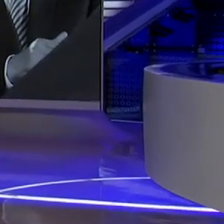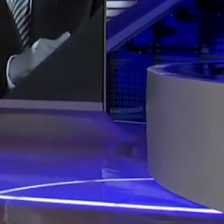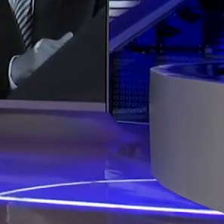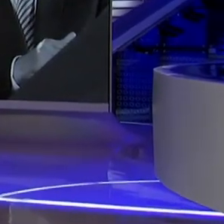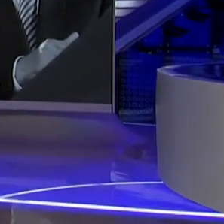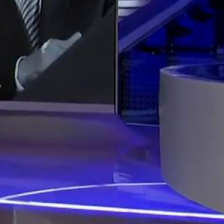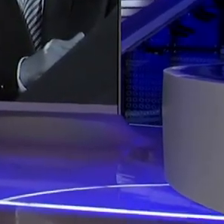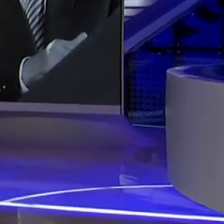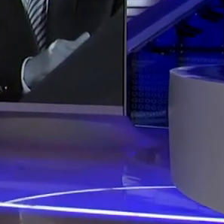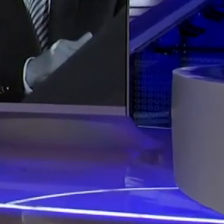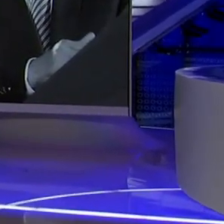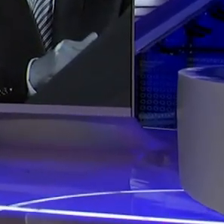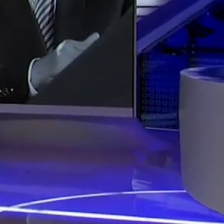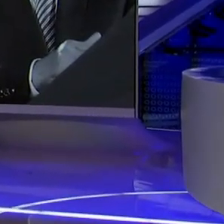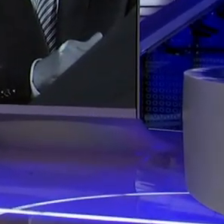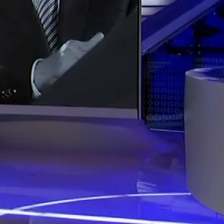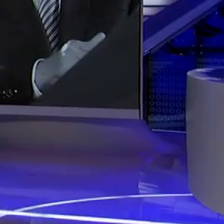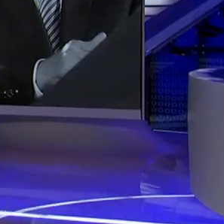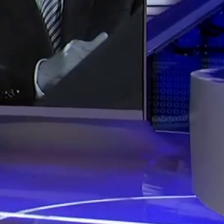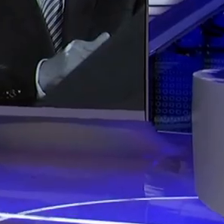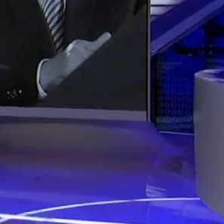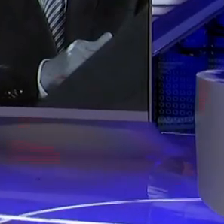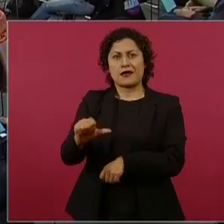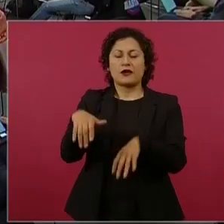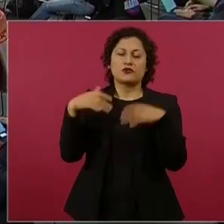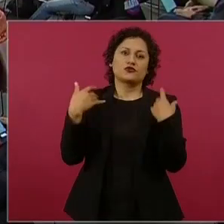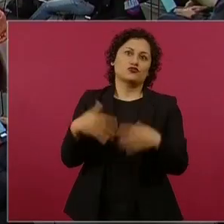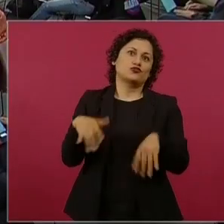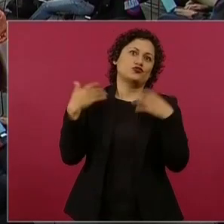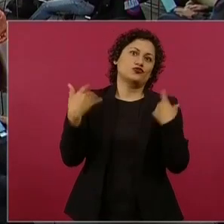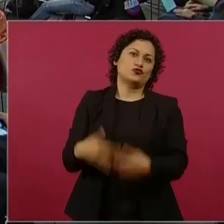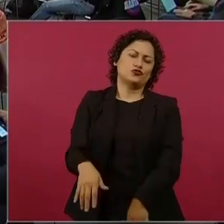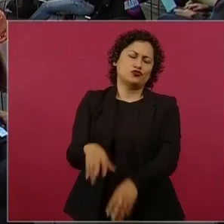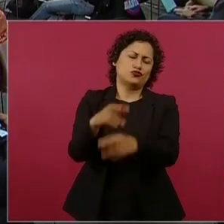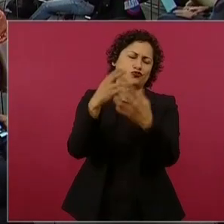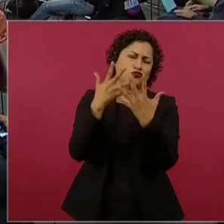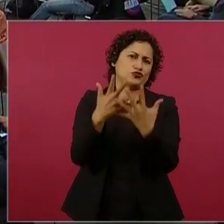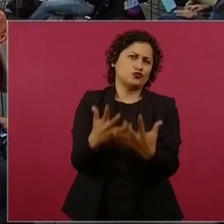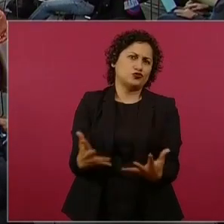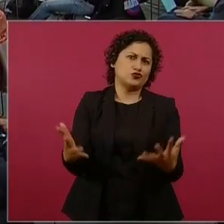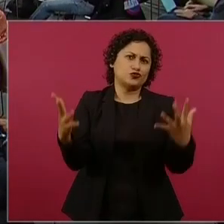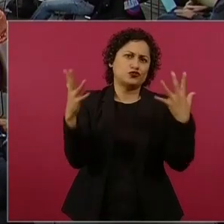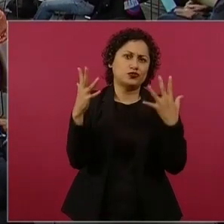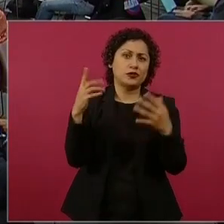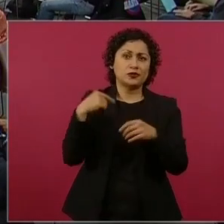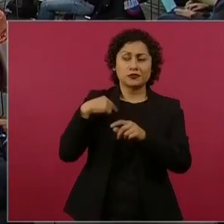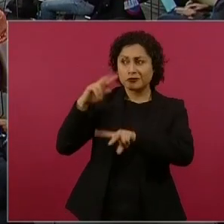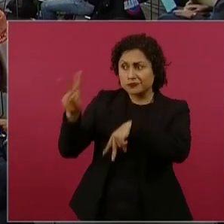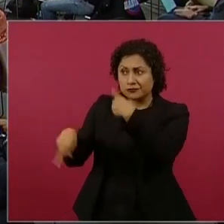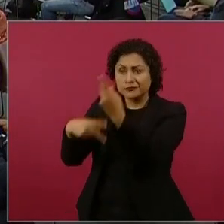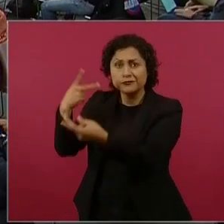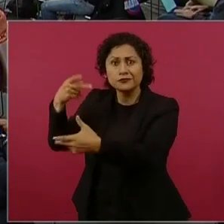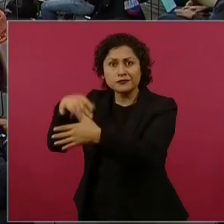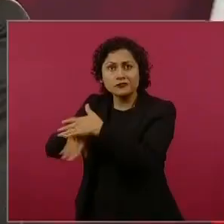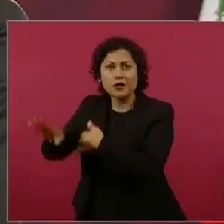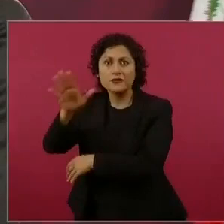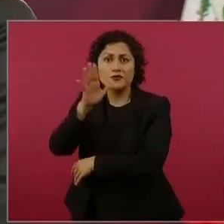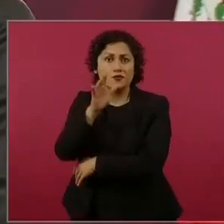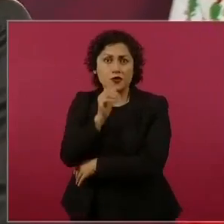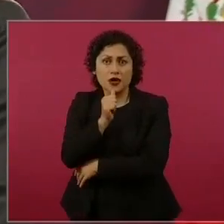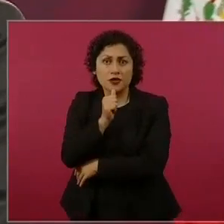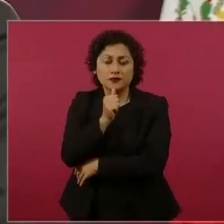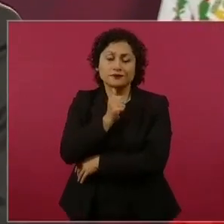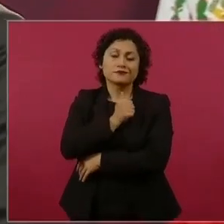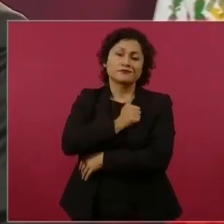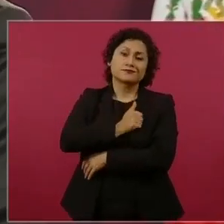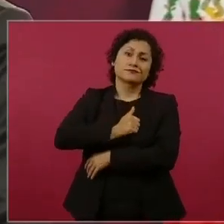La presidenta de Perú le respondió. Si no puedo ir a Perú, pues lo único que lamento es que no